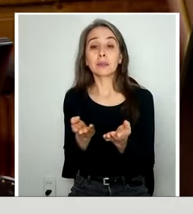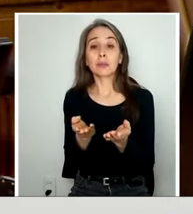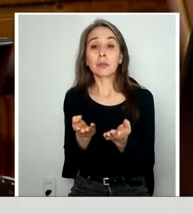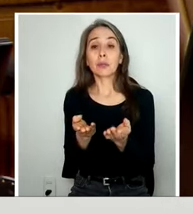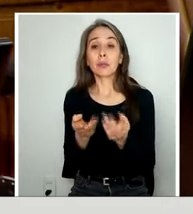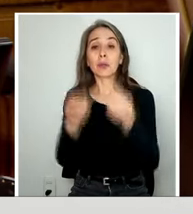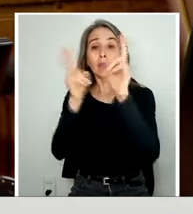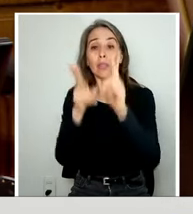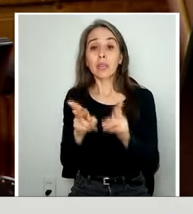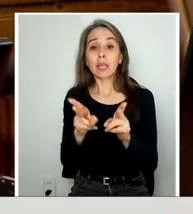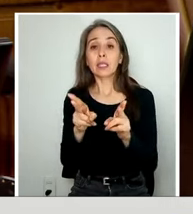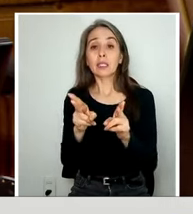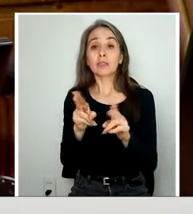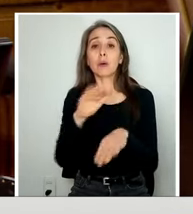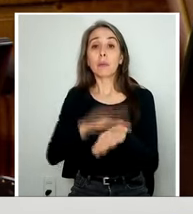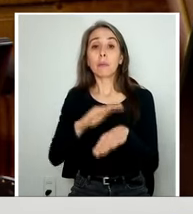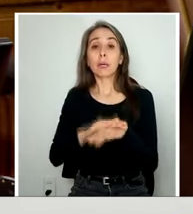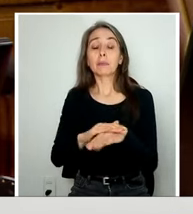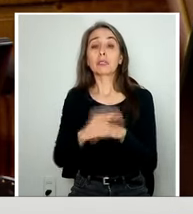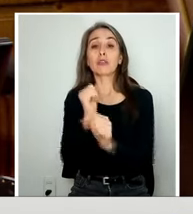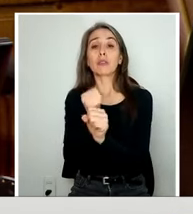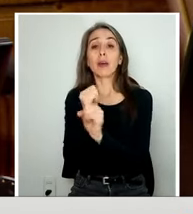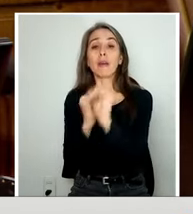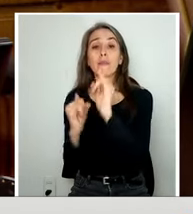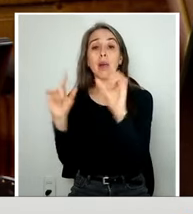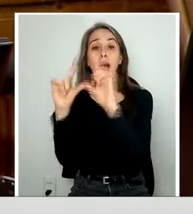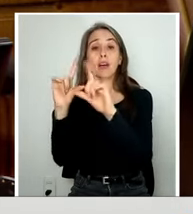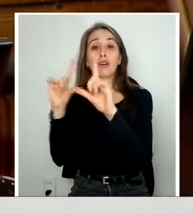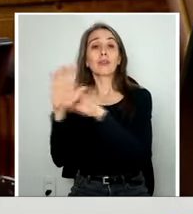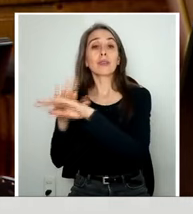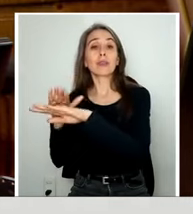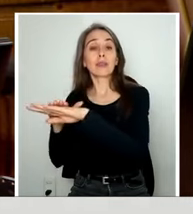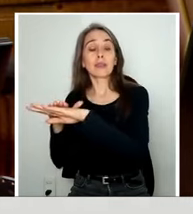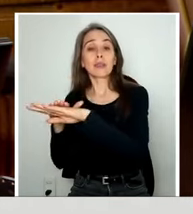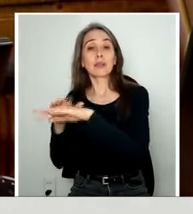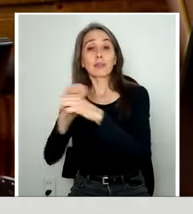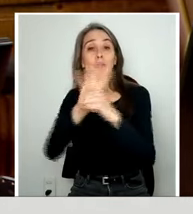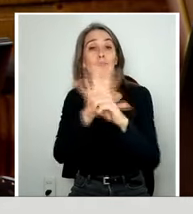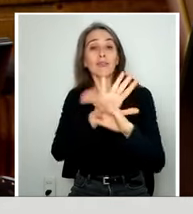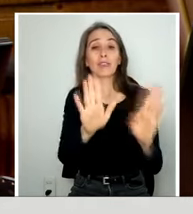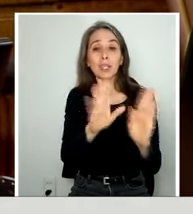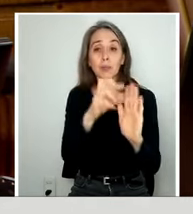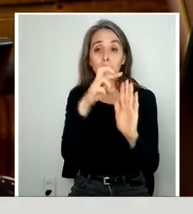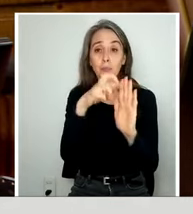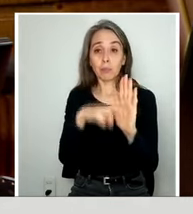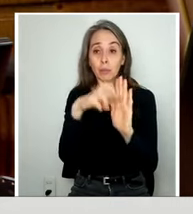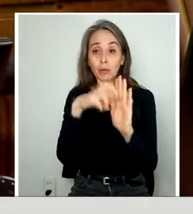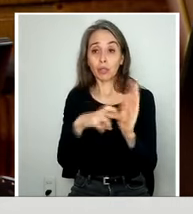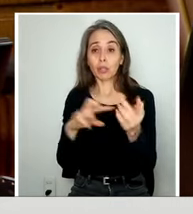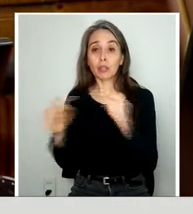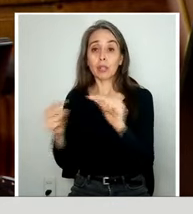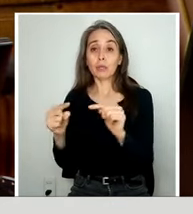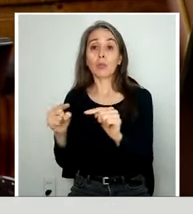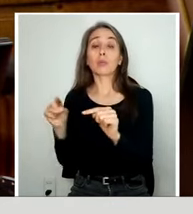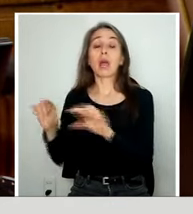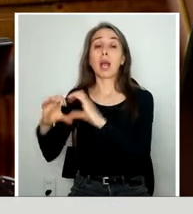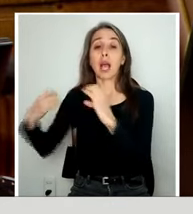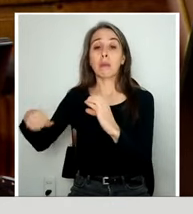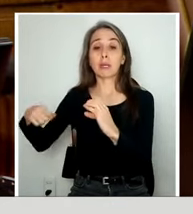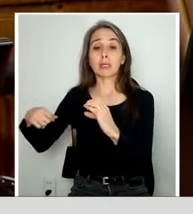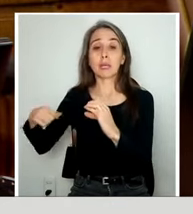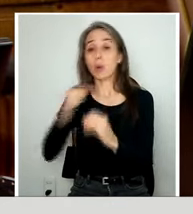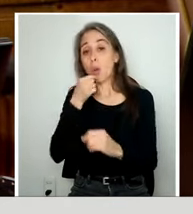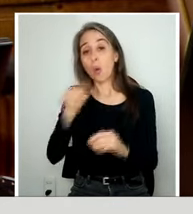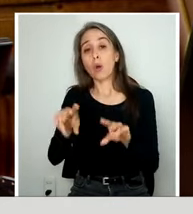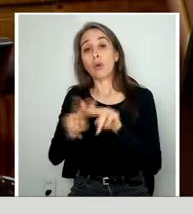o mejor dicho los permisos de teletrabajo que busque la fórmula de que aquellos proyectos que se vienen discutiendo en el senado se puedan resolver cuanto antes para